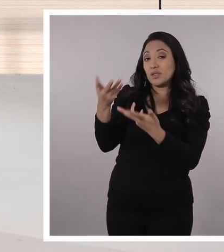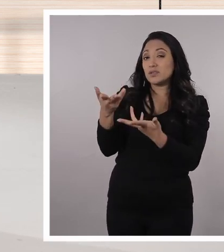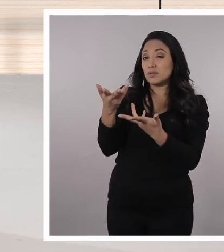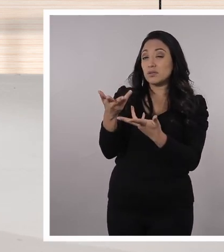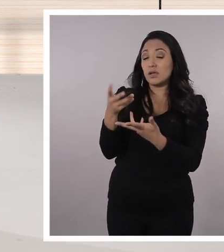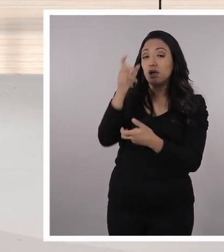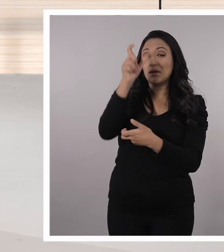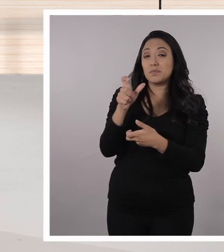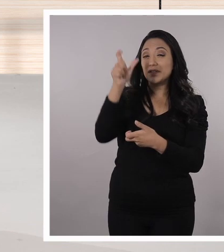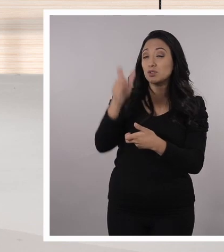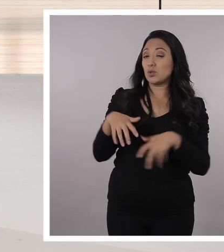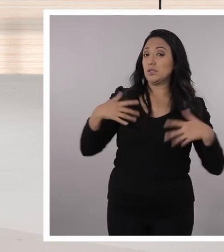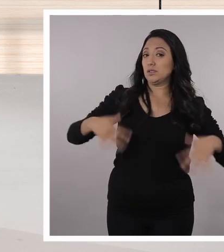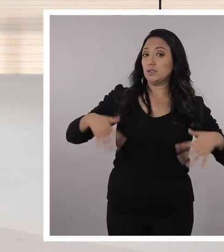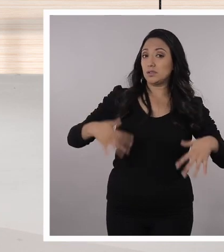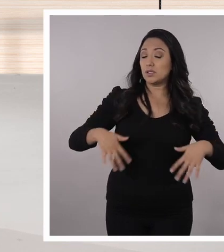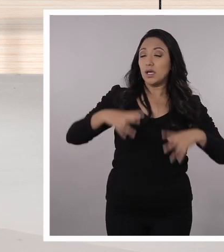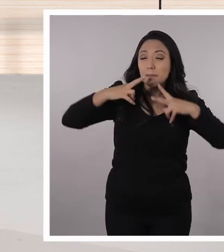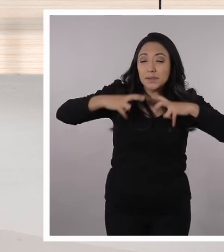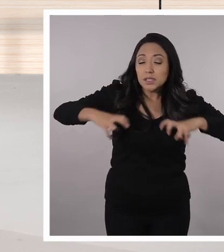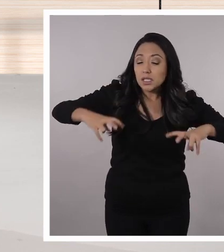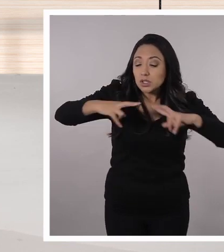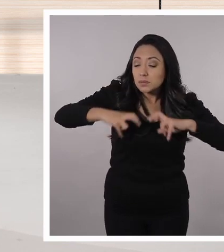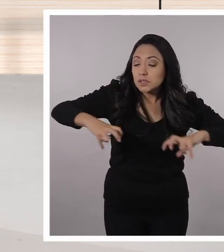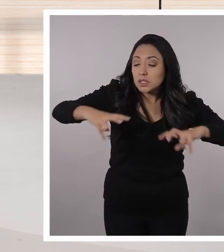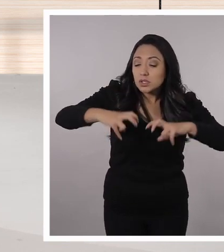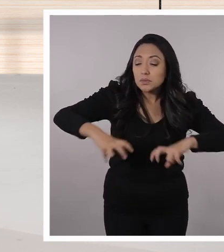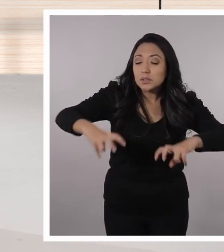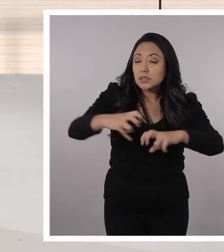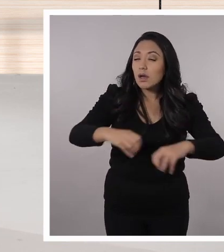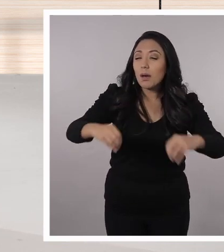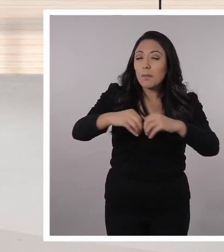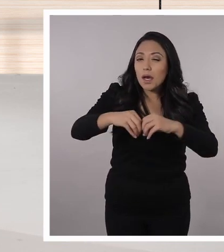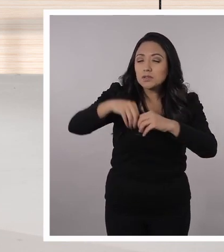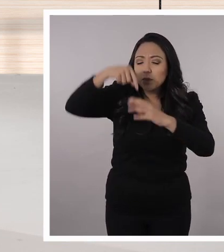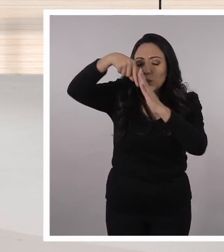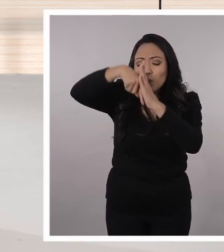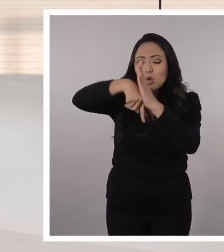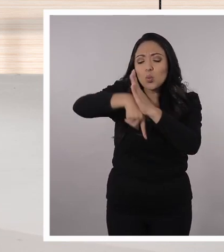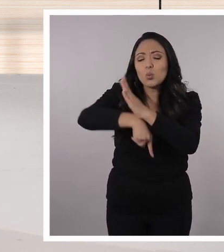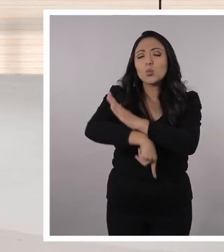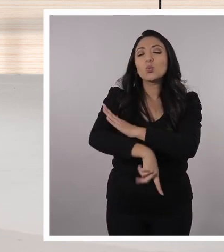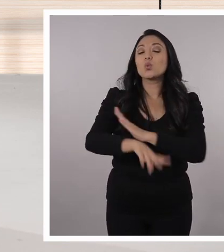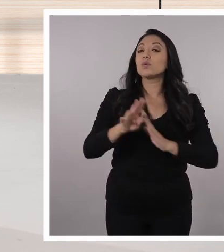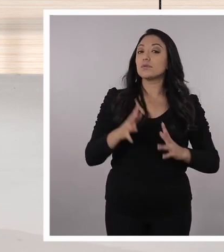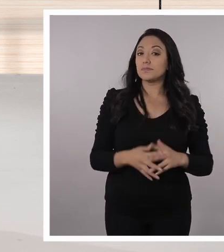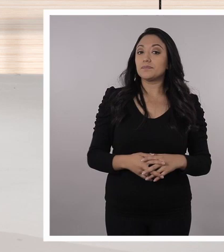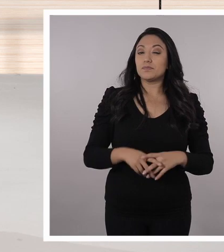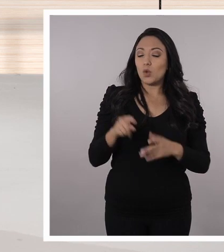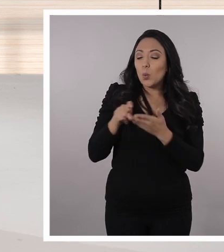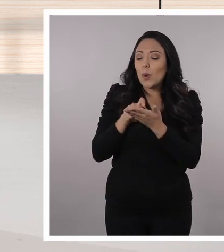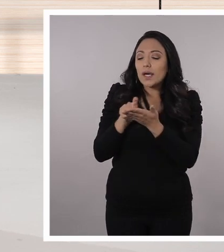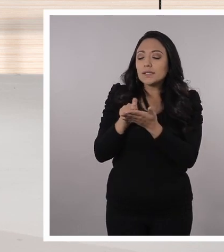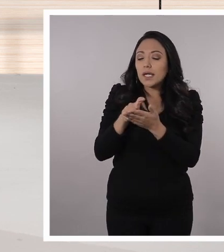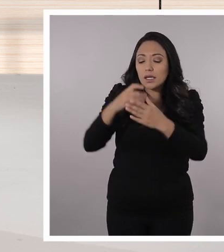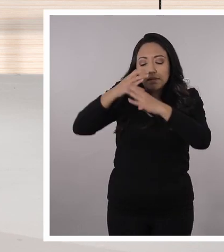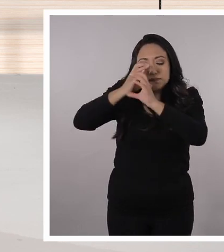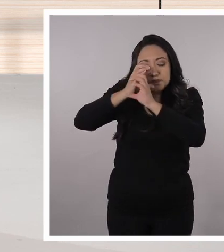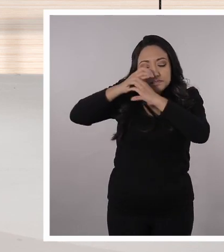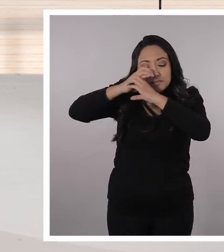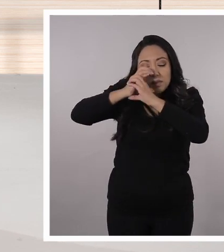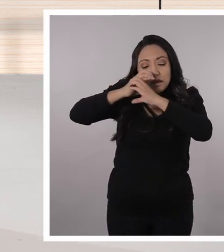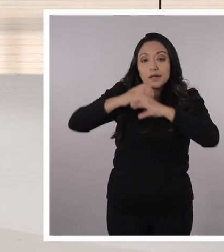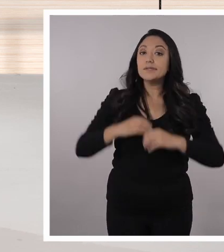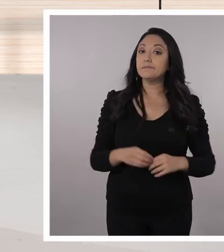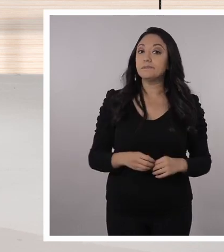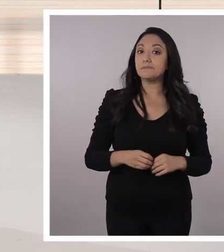profesional lo que hacen los arqueólogos, los paleontólogos para descubrir y reconocer cuáles son las bacterias que forman parte